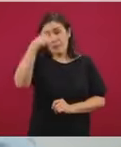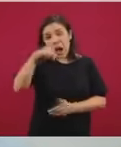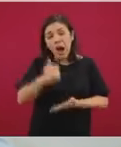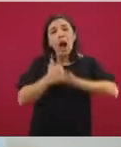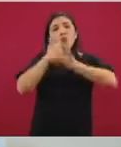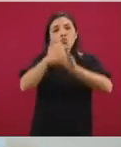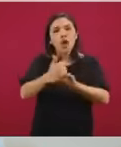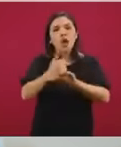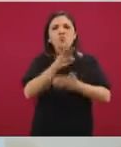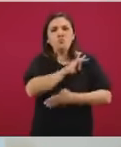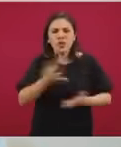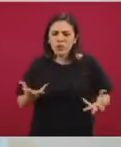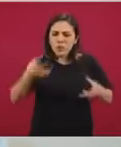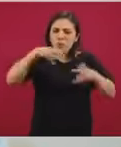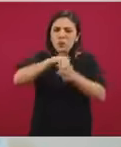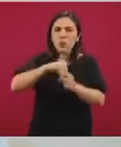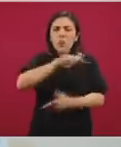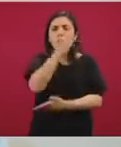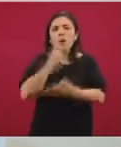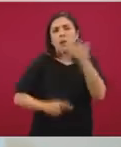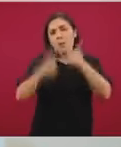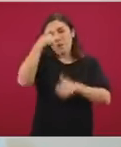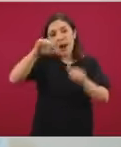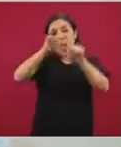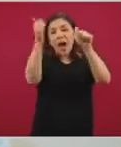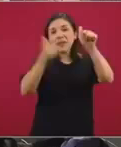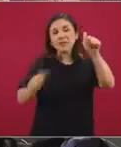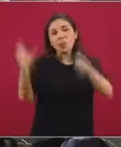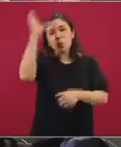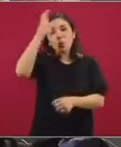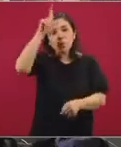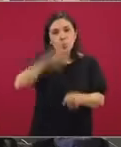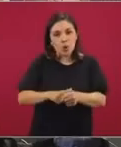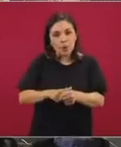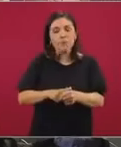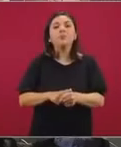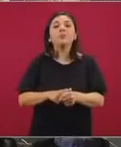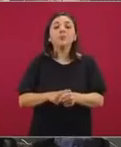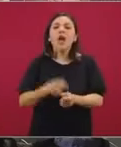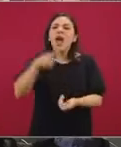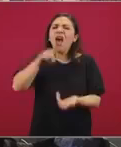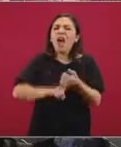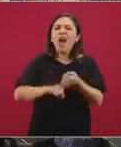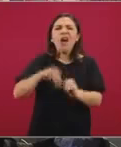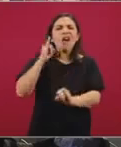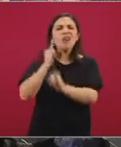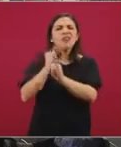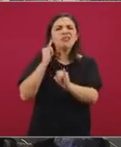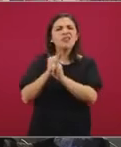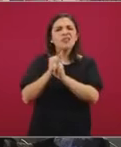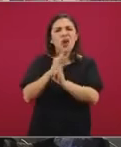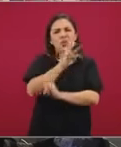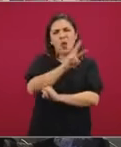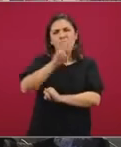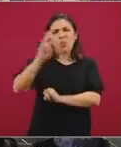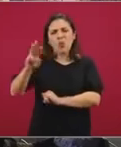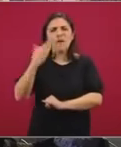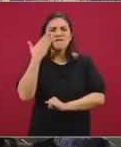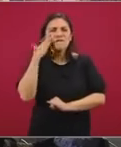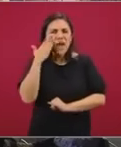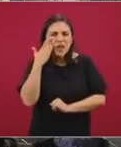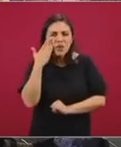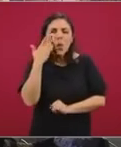ayudarnos a conformar el programa artístico-cultural. En las páginas de